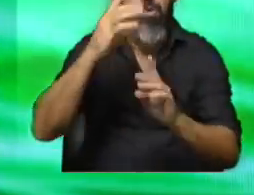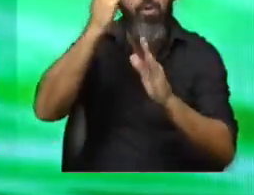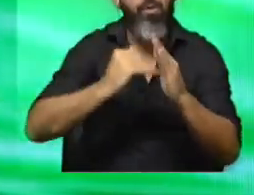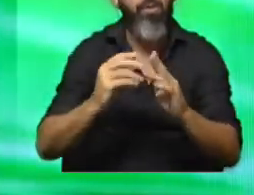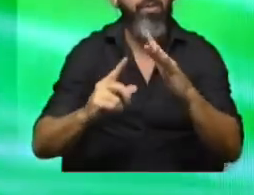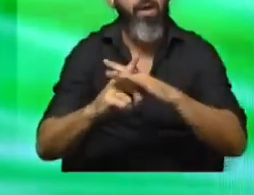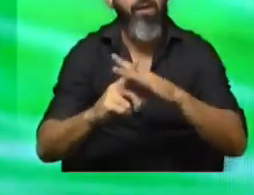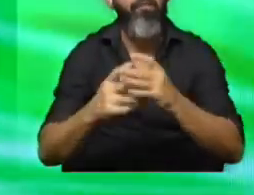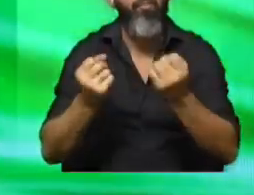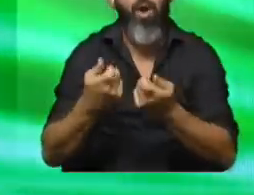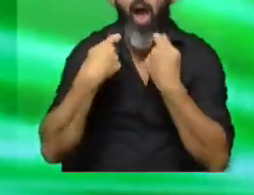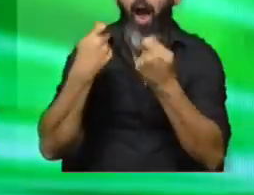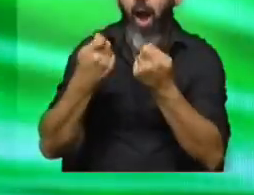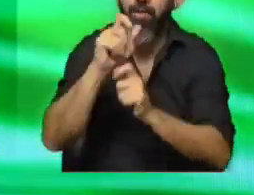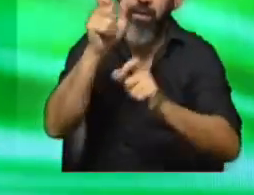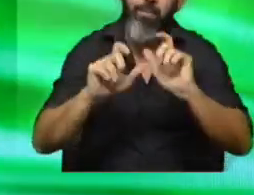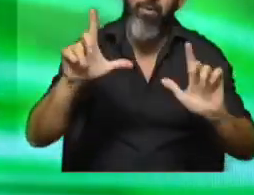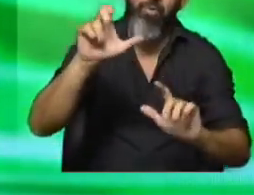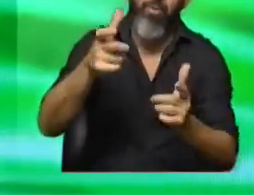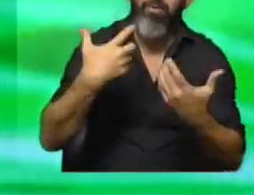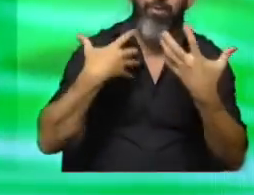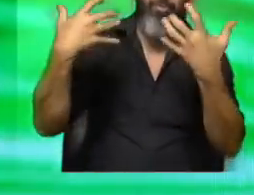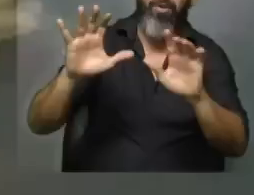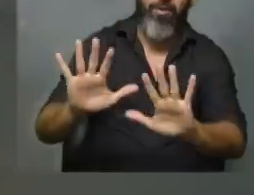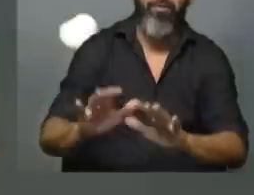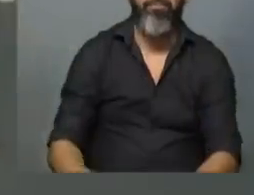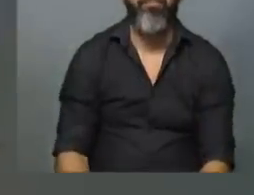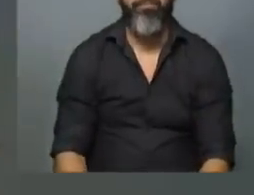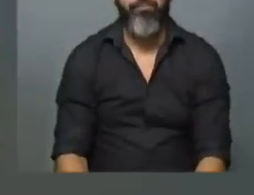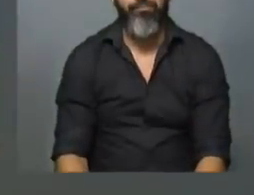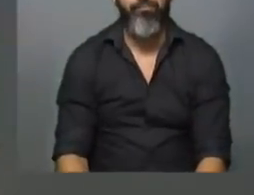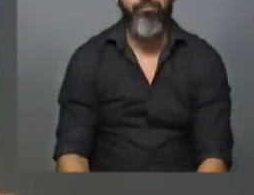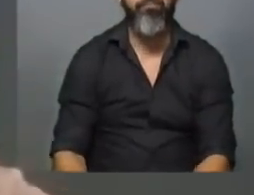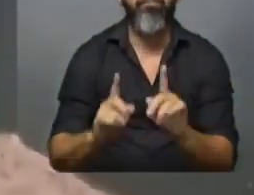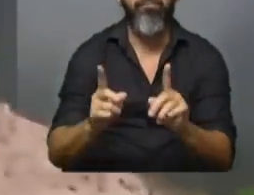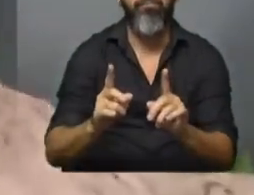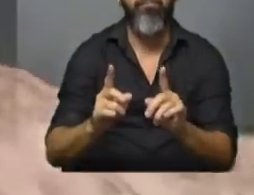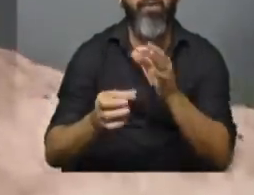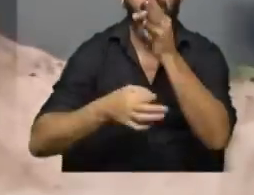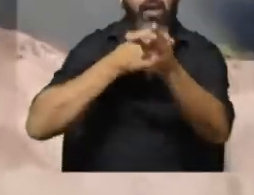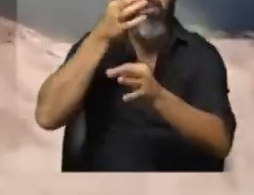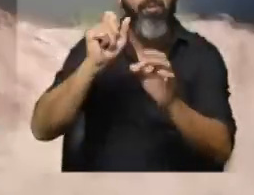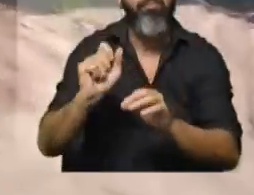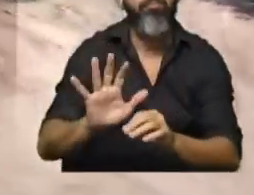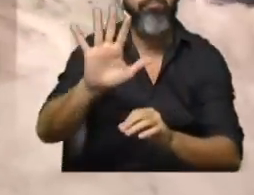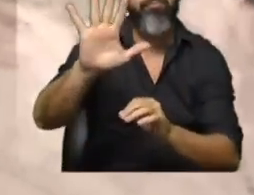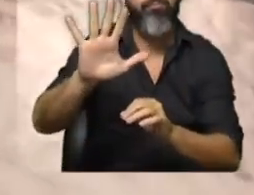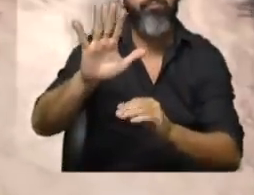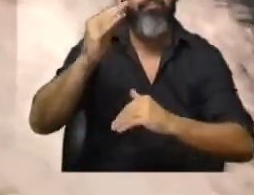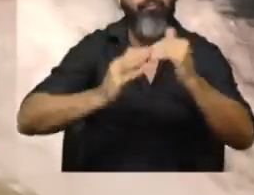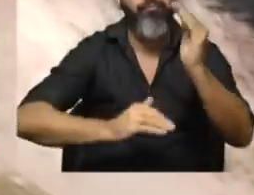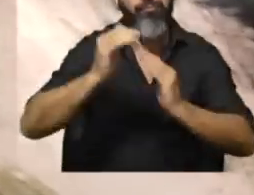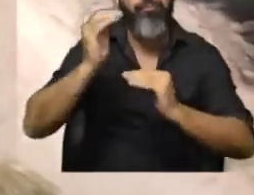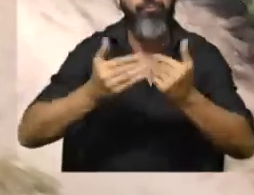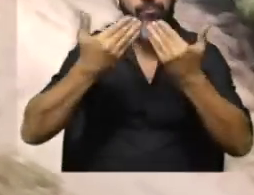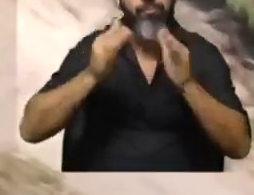la tarifa necesariamente porque eso va a llevar un aumento de consumo que es justamente lo que no se está buscando por otra parte Peña explicó las características de la obra que